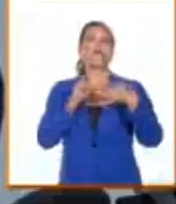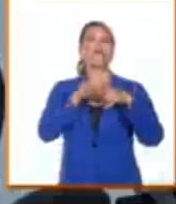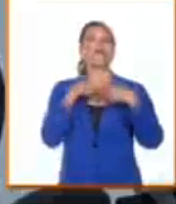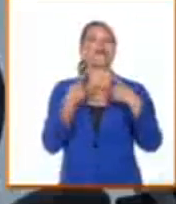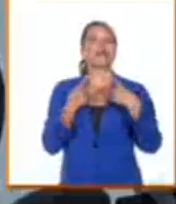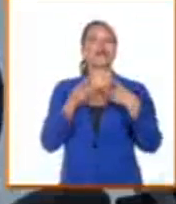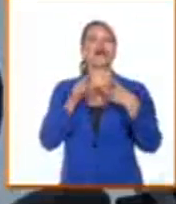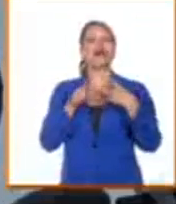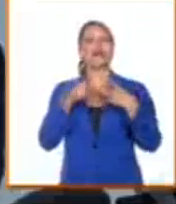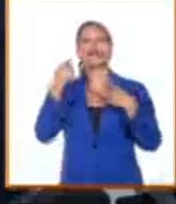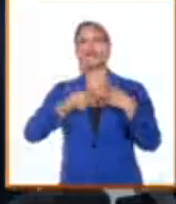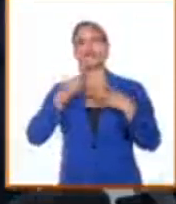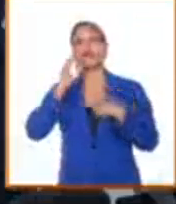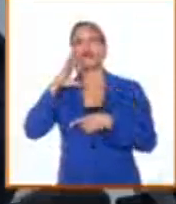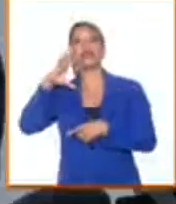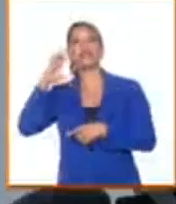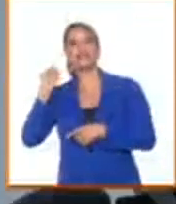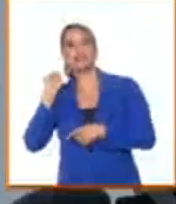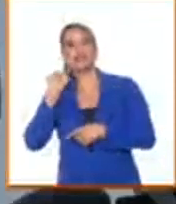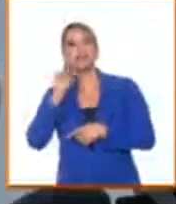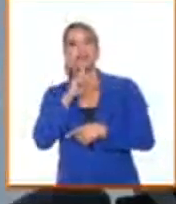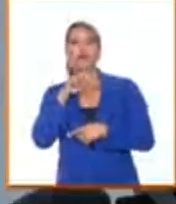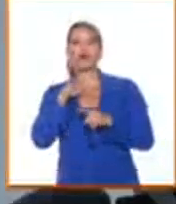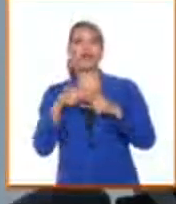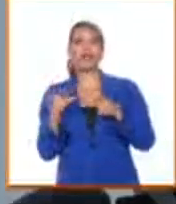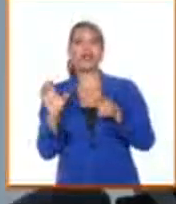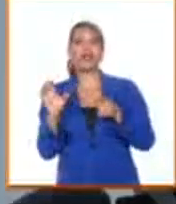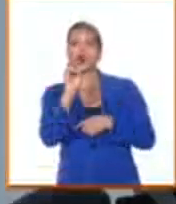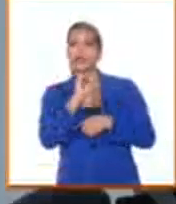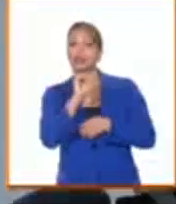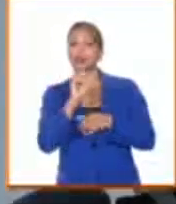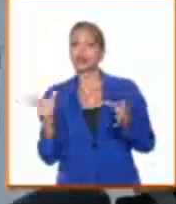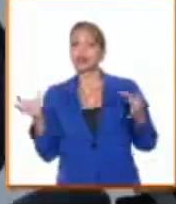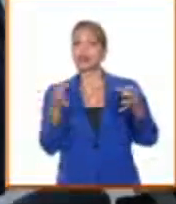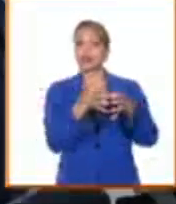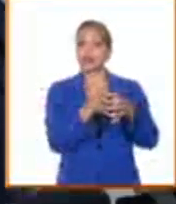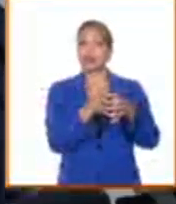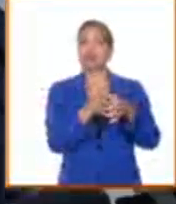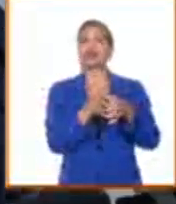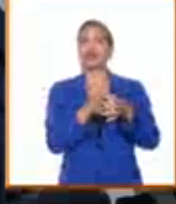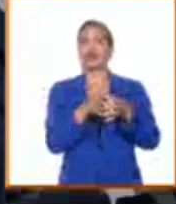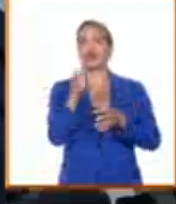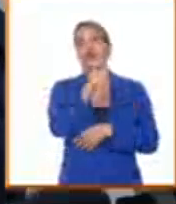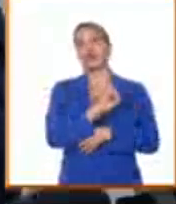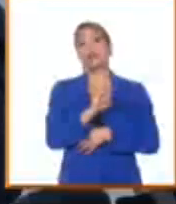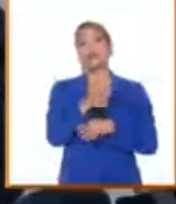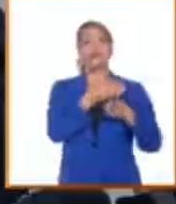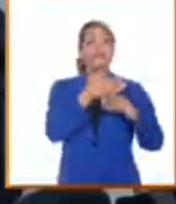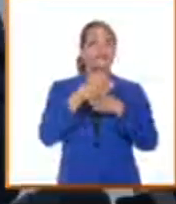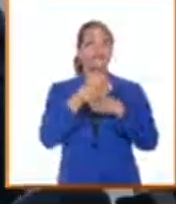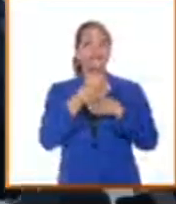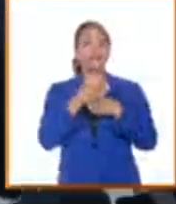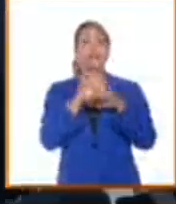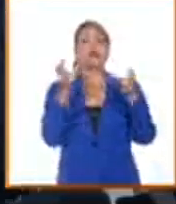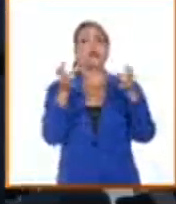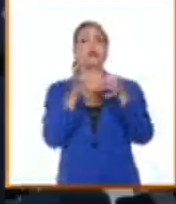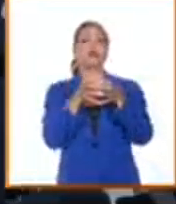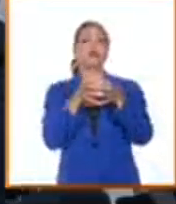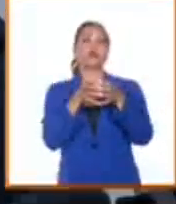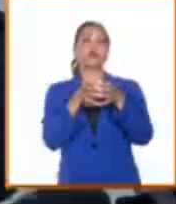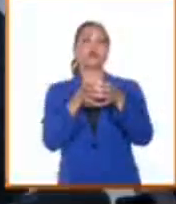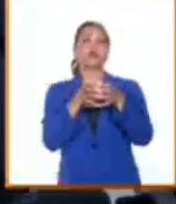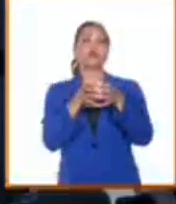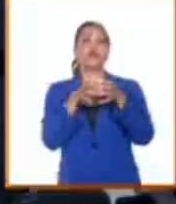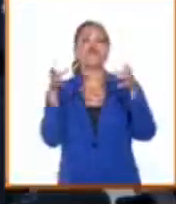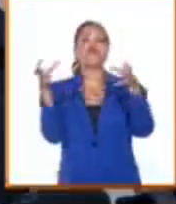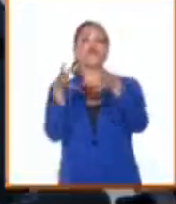entender... ¿Qué? ¿Y por qué organizacional? Porque viene de organización, y organización no es otra cosa que un grupo, no es una entelequia, es